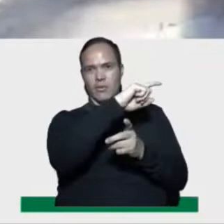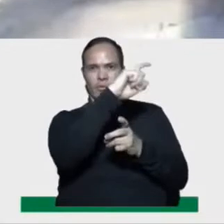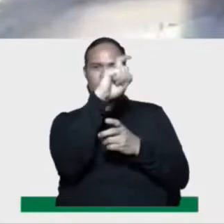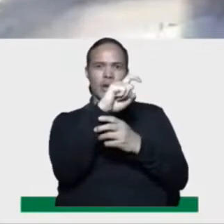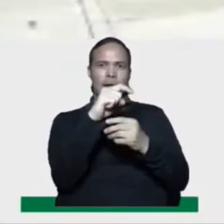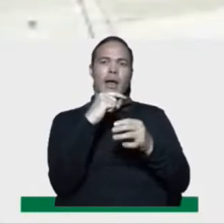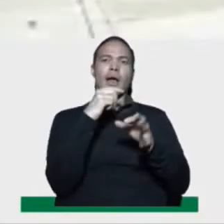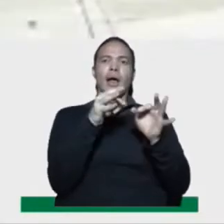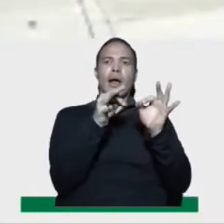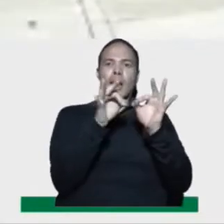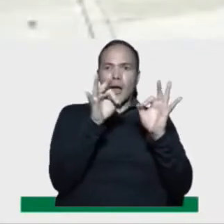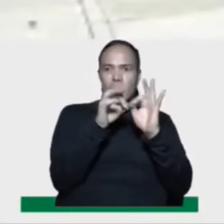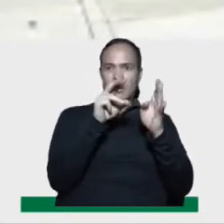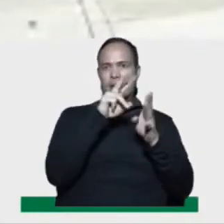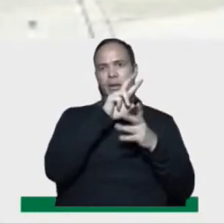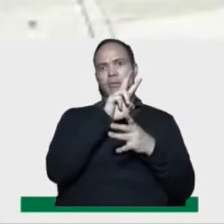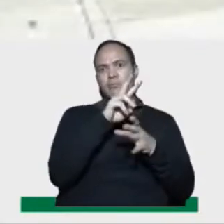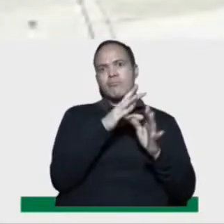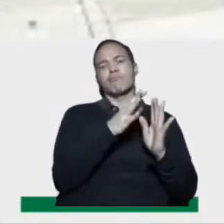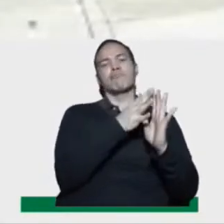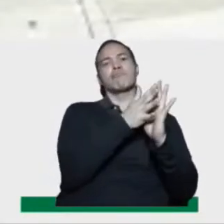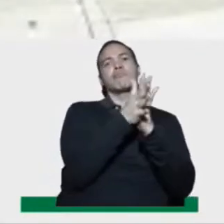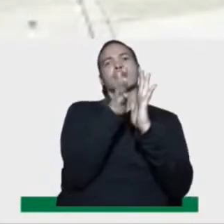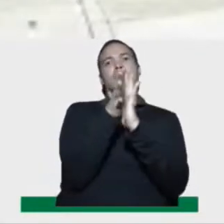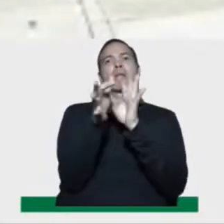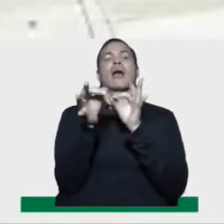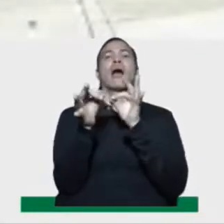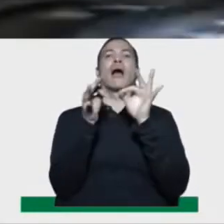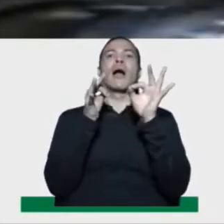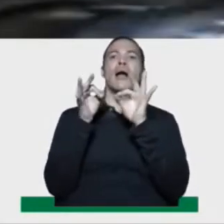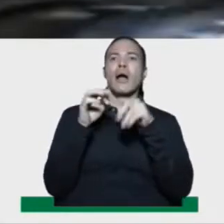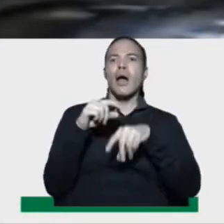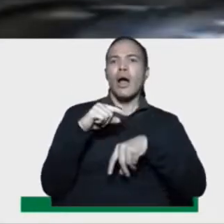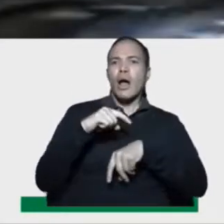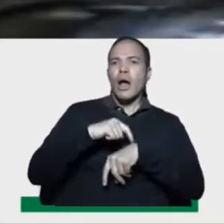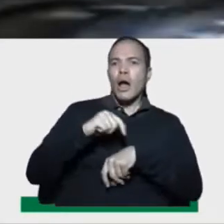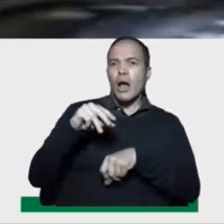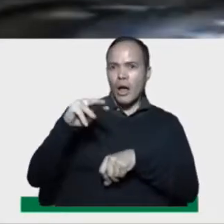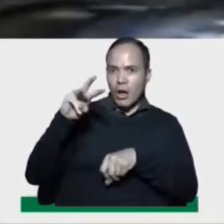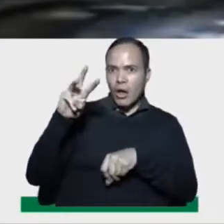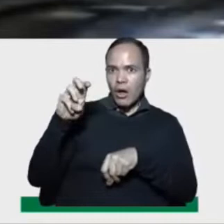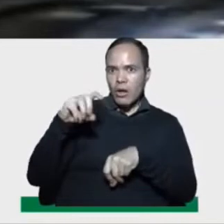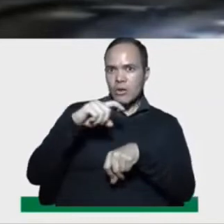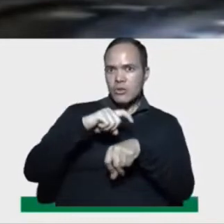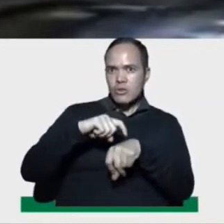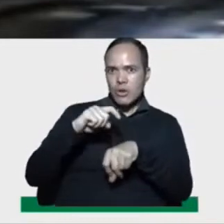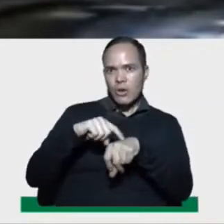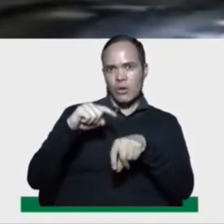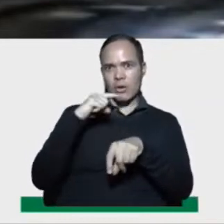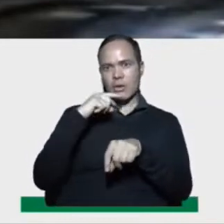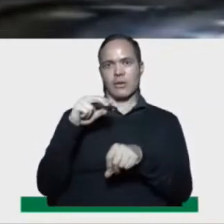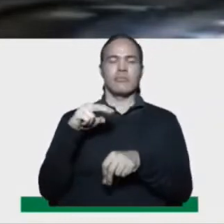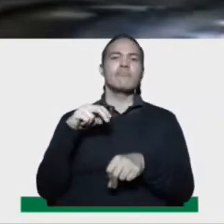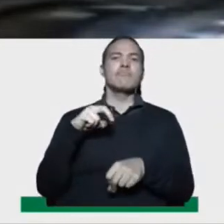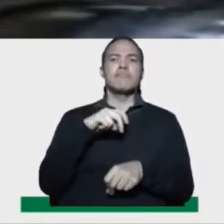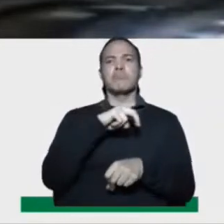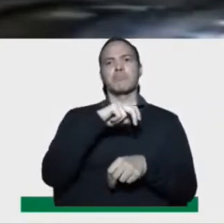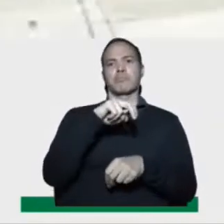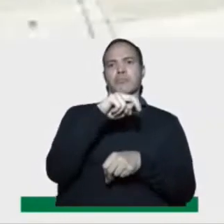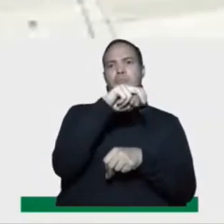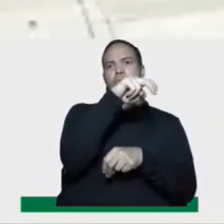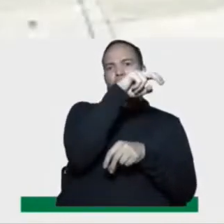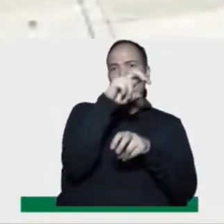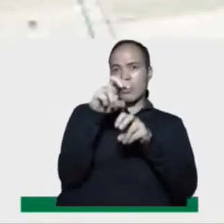duró alrededor de 8 horas no se fue a las escaleras eléctricas subieron la montaña pero por escaleras de